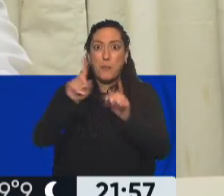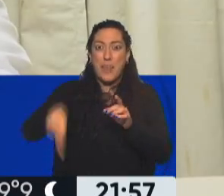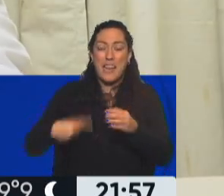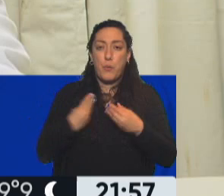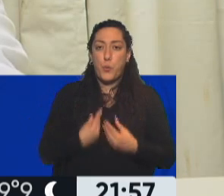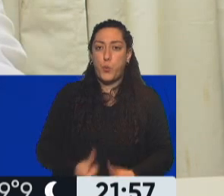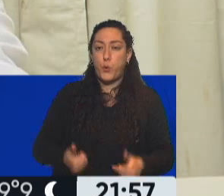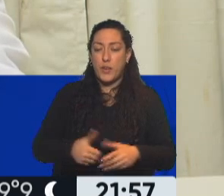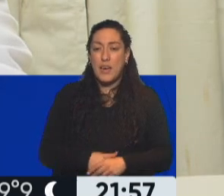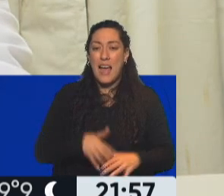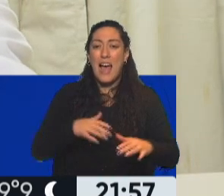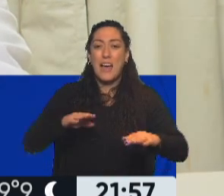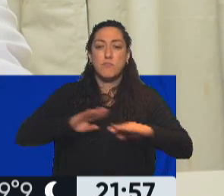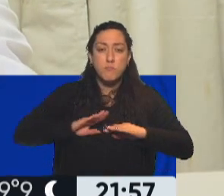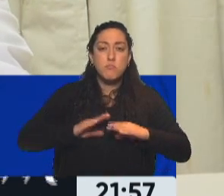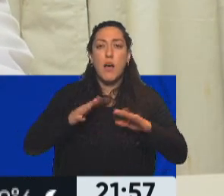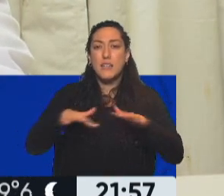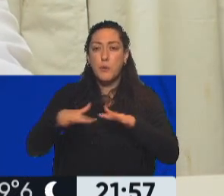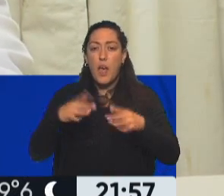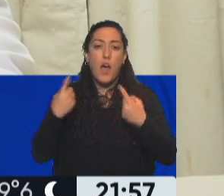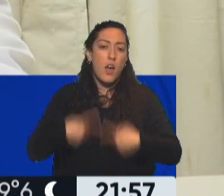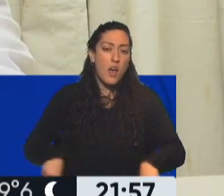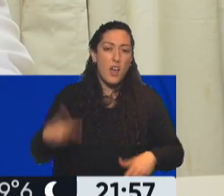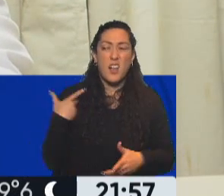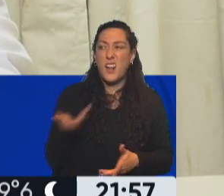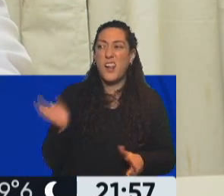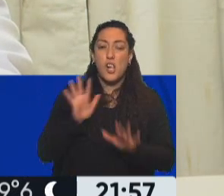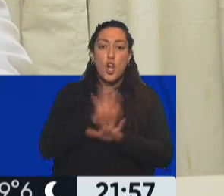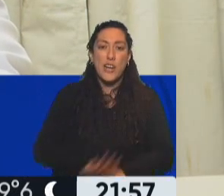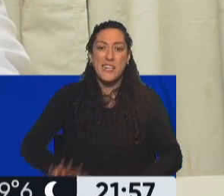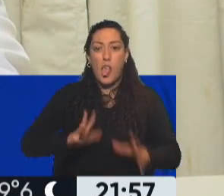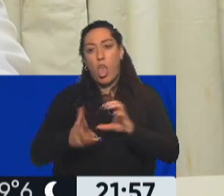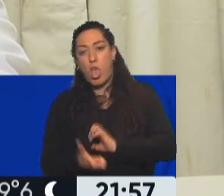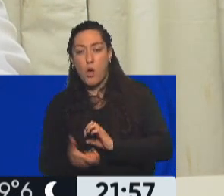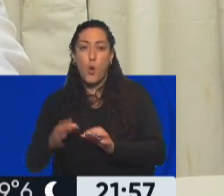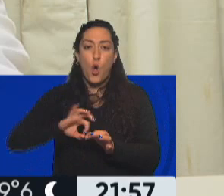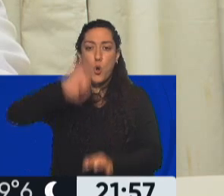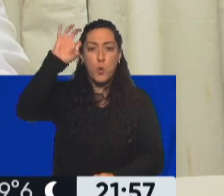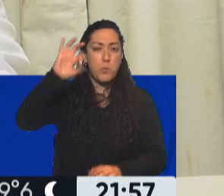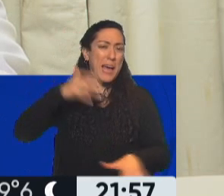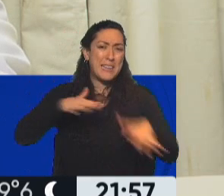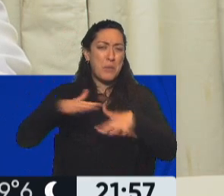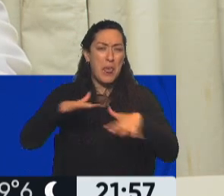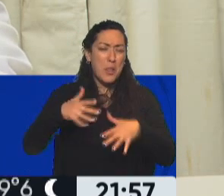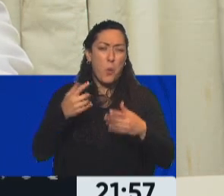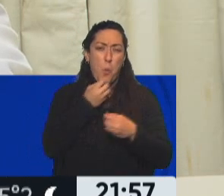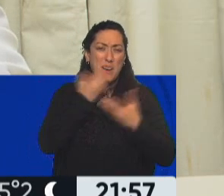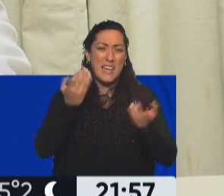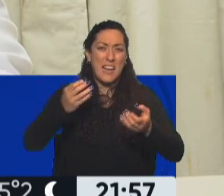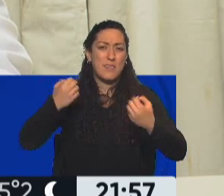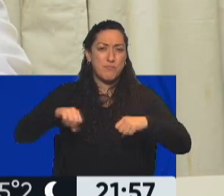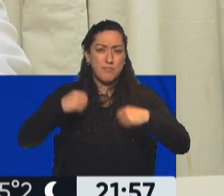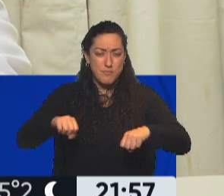actividad física en general como los chicos no tienen ningún problema Generalmente degenerativo de desgaste en la columna cualquier tipo de actividad física les beneficia